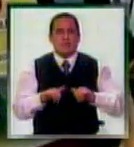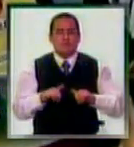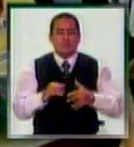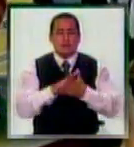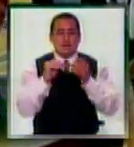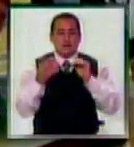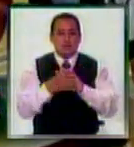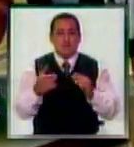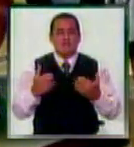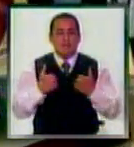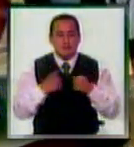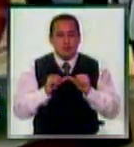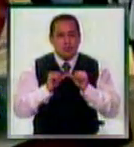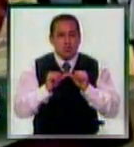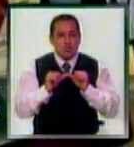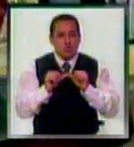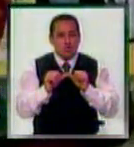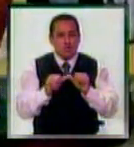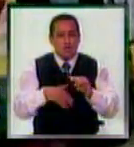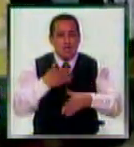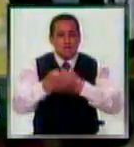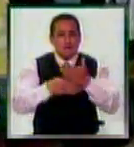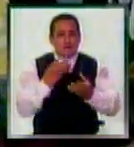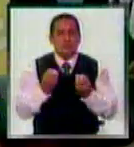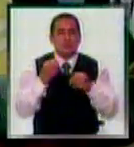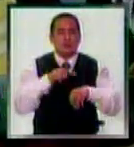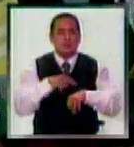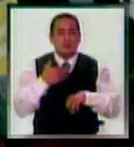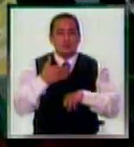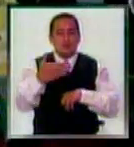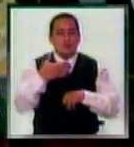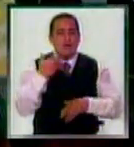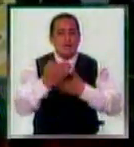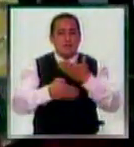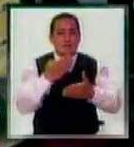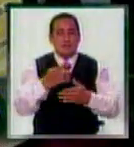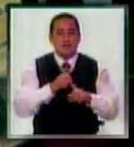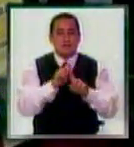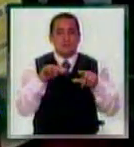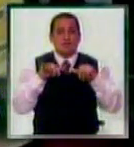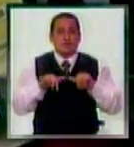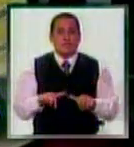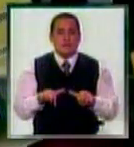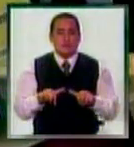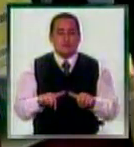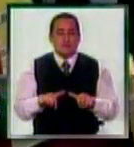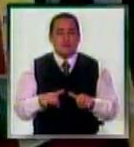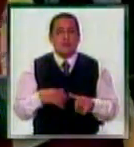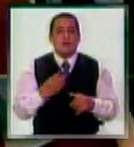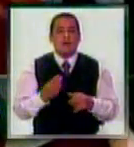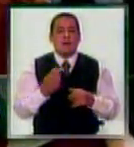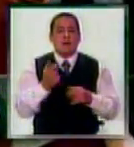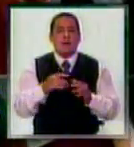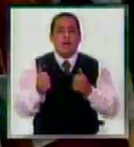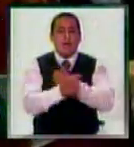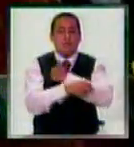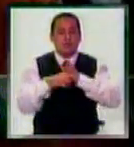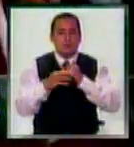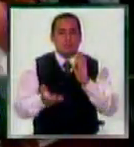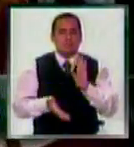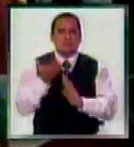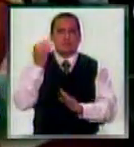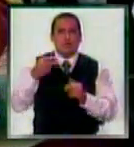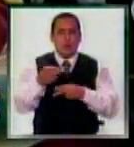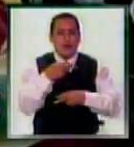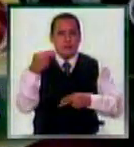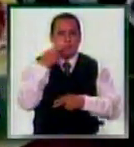historia. Tenemos que seguir avanzando porque los tiempos avanzan. Y si nos detenemos, Apurímac nos va a superar, Huancavelica nos va